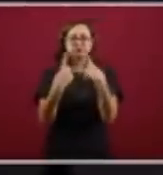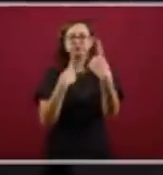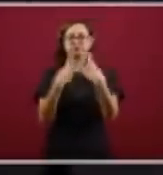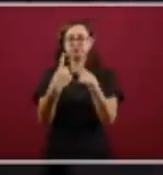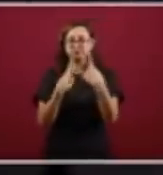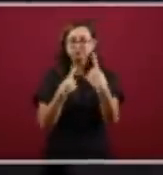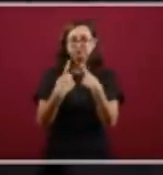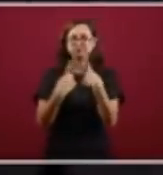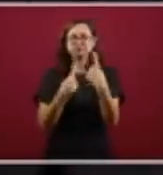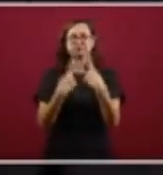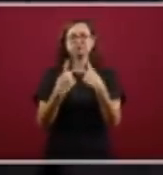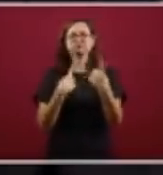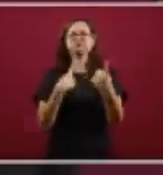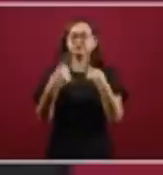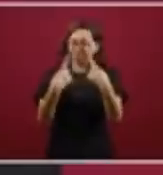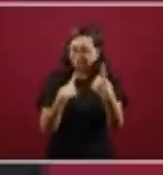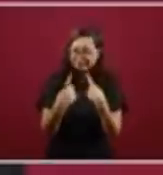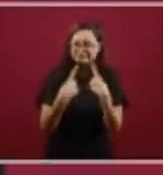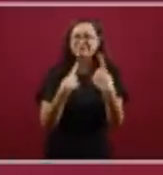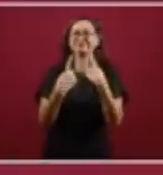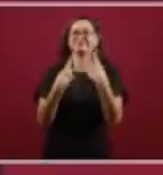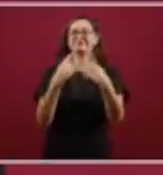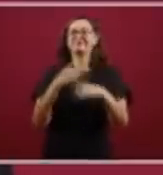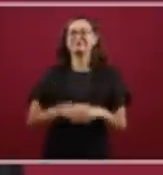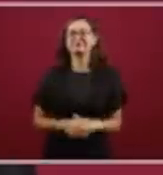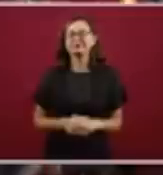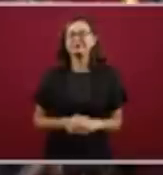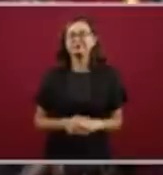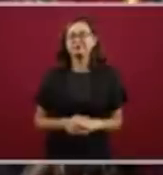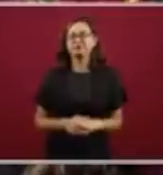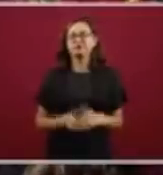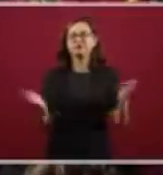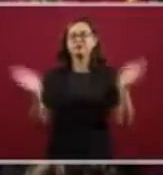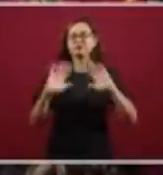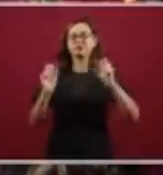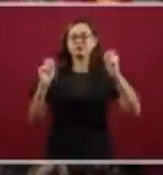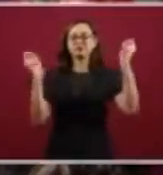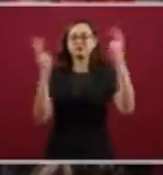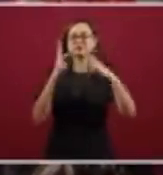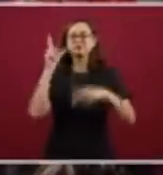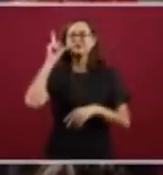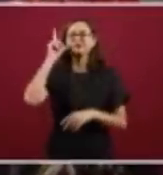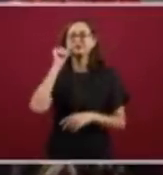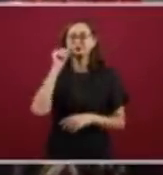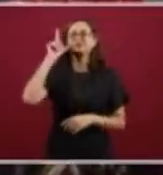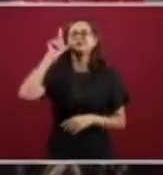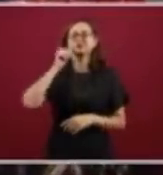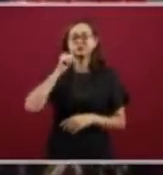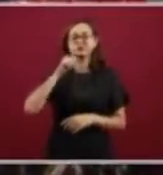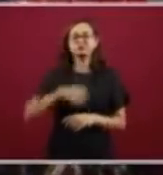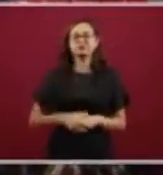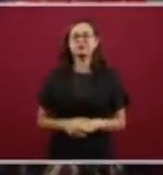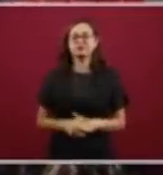Diálogo y más diálogo. Pero les va a hacer un llamado. Bueno, nos vemos mañana.